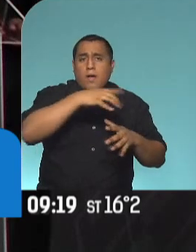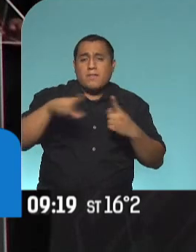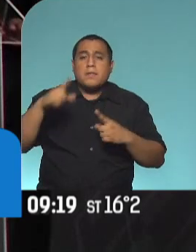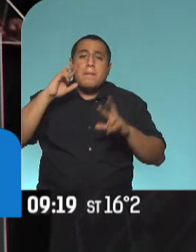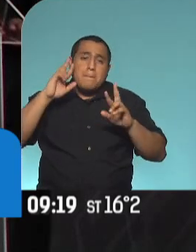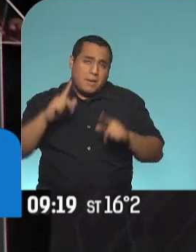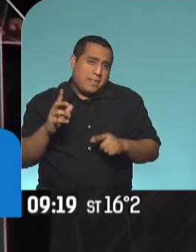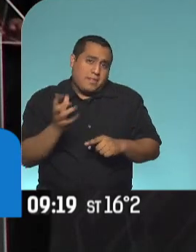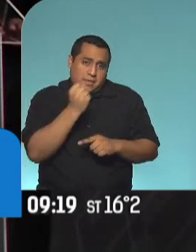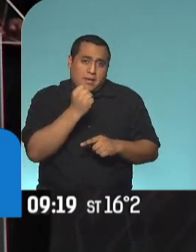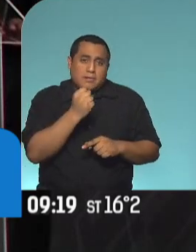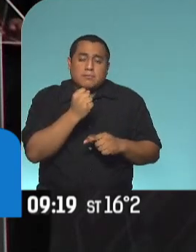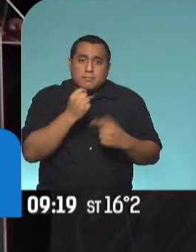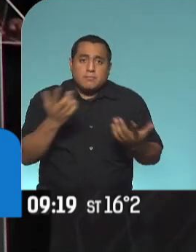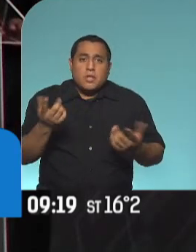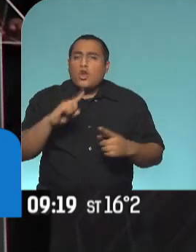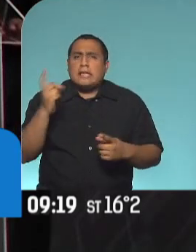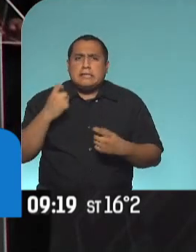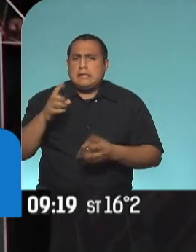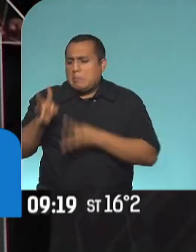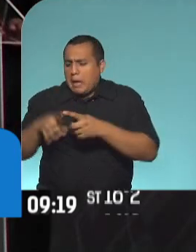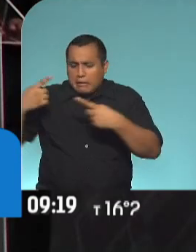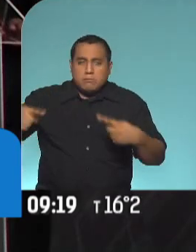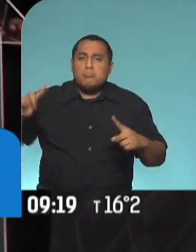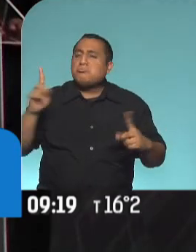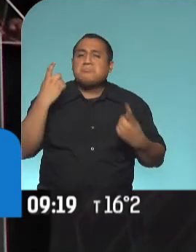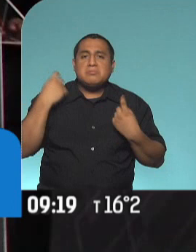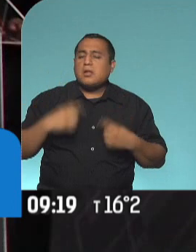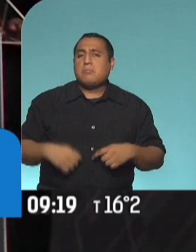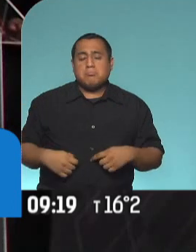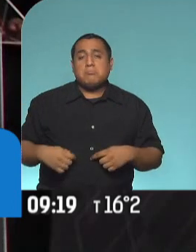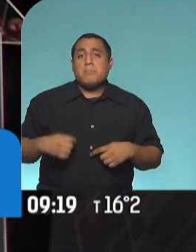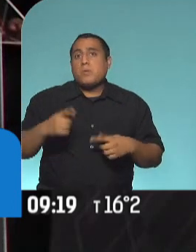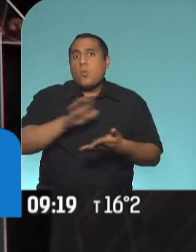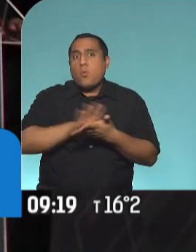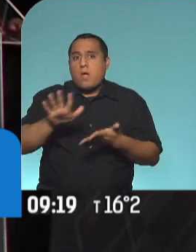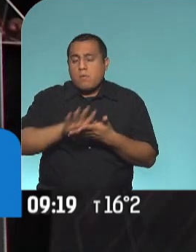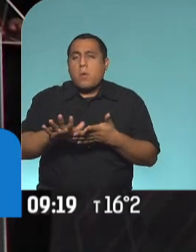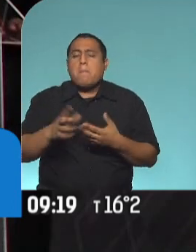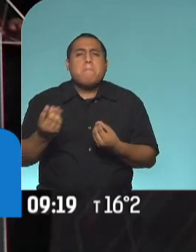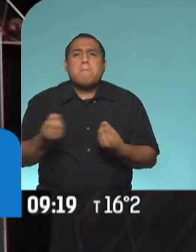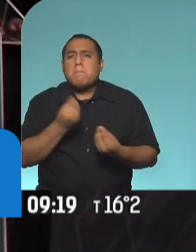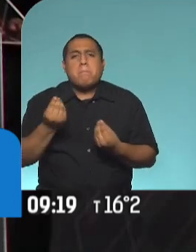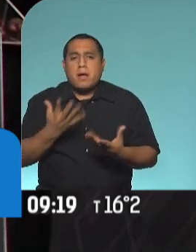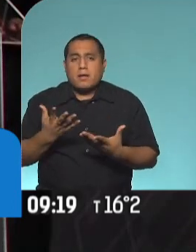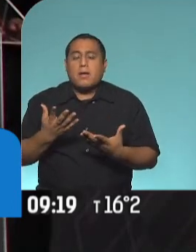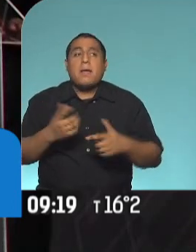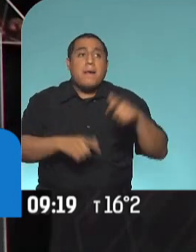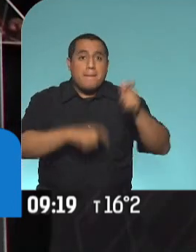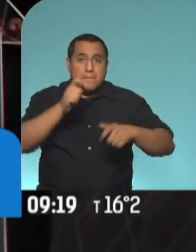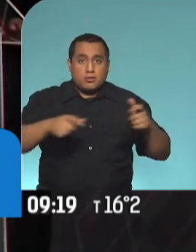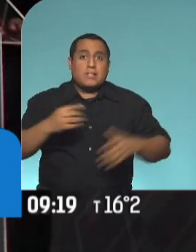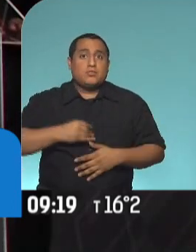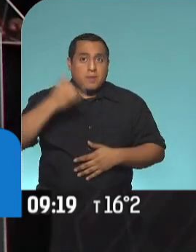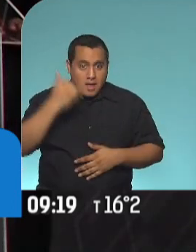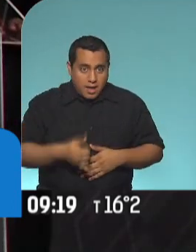detectar, que no necesita equipamiento complementario y que es una modalidad que se utiliza principalmente con las personas